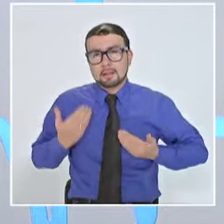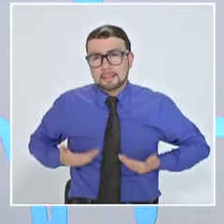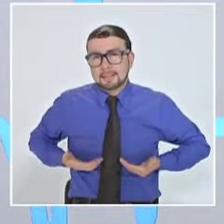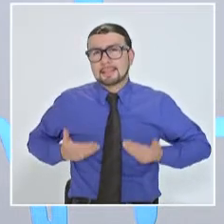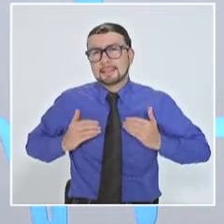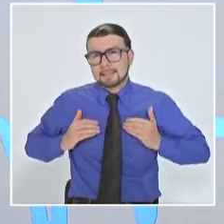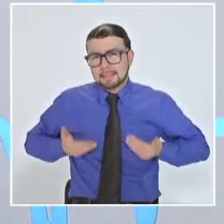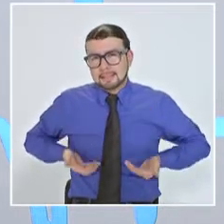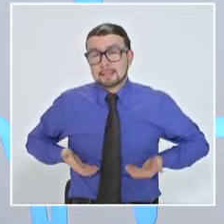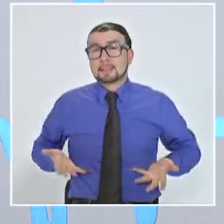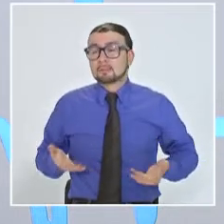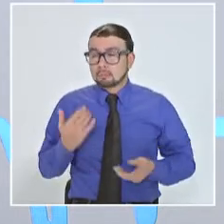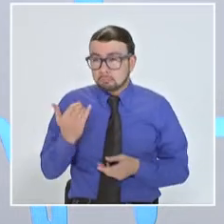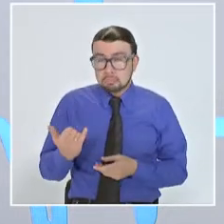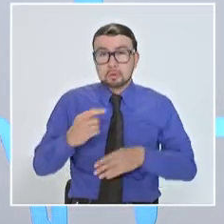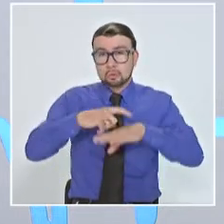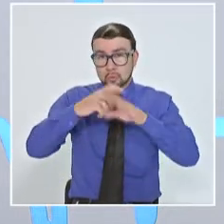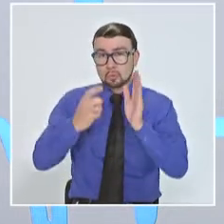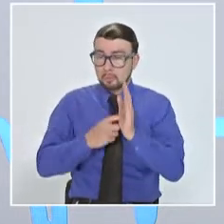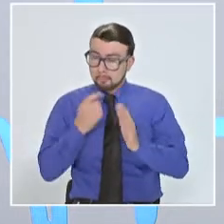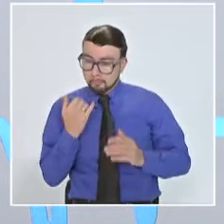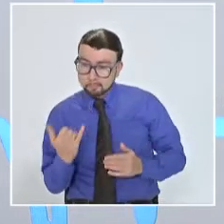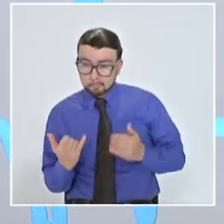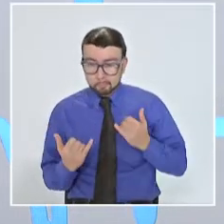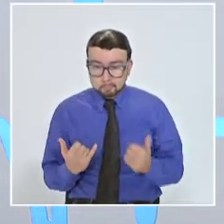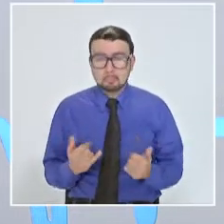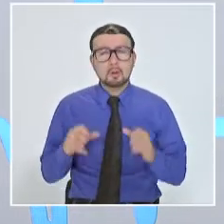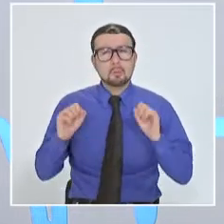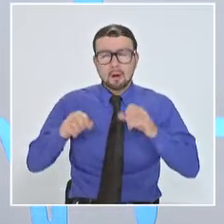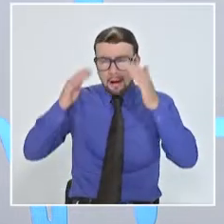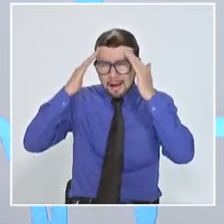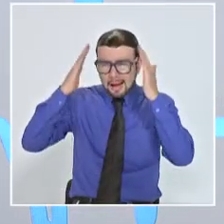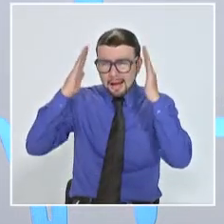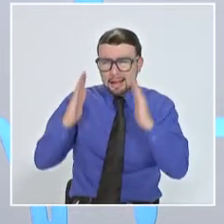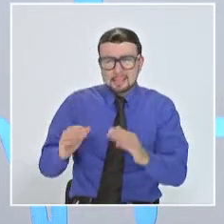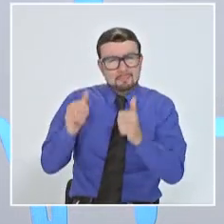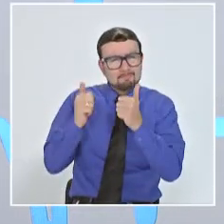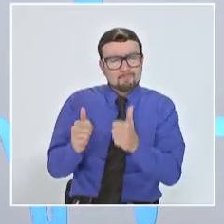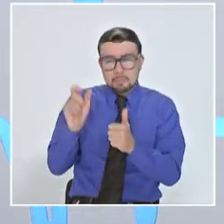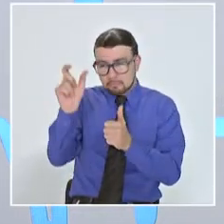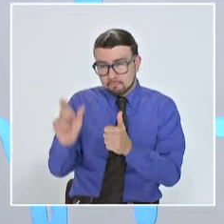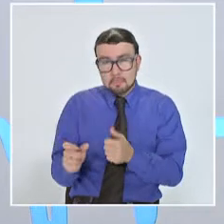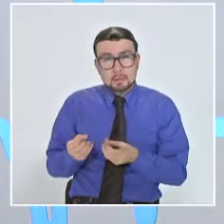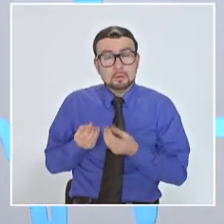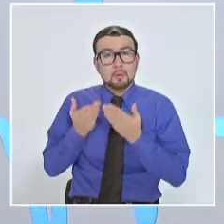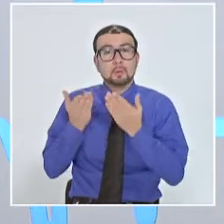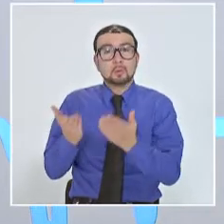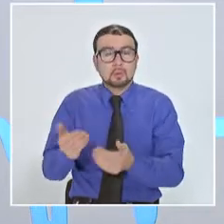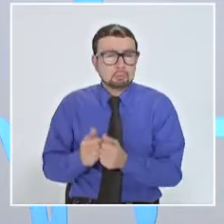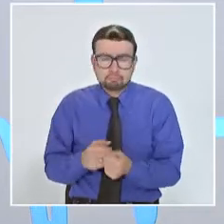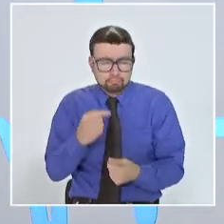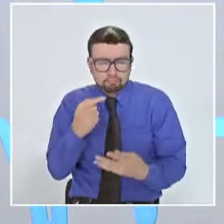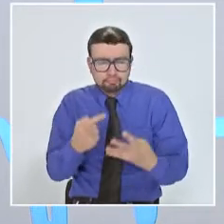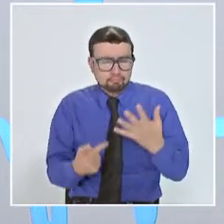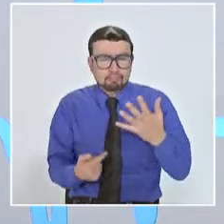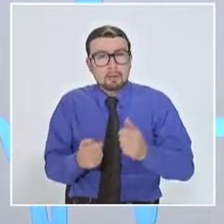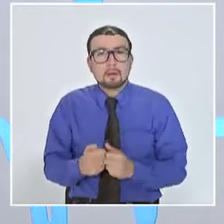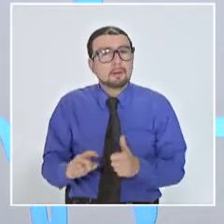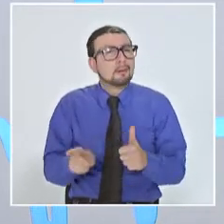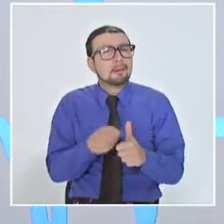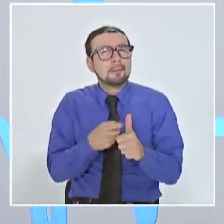estas áreas para poder brindarle una buena atención a la paciente en varios frentes.